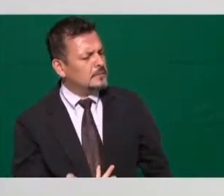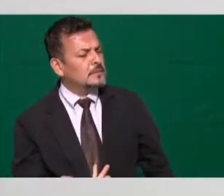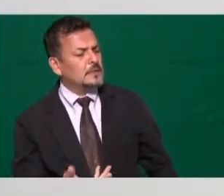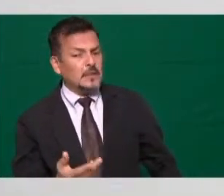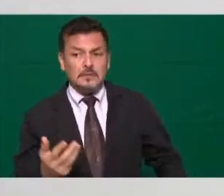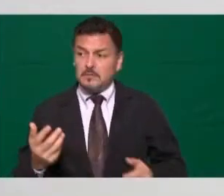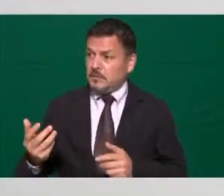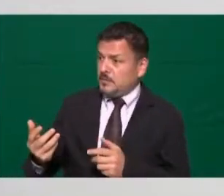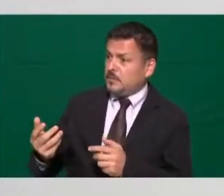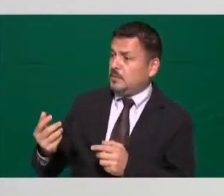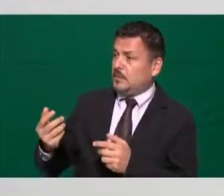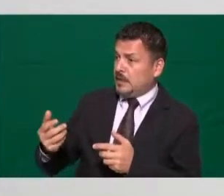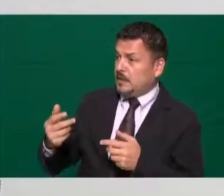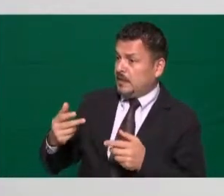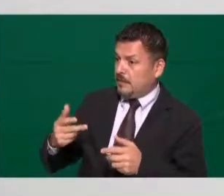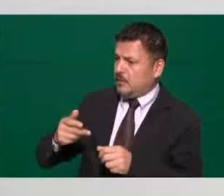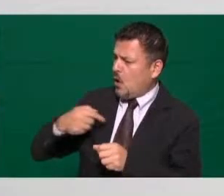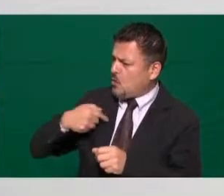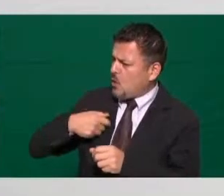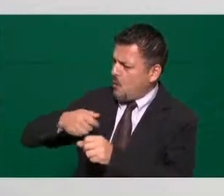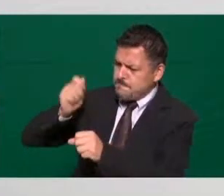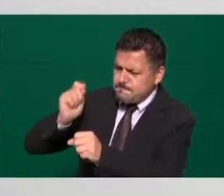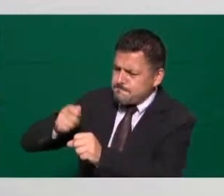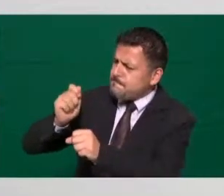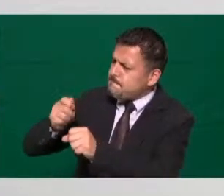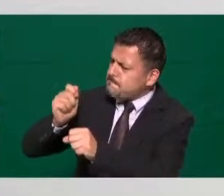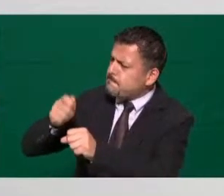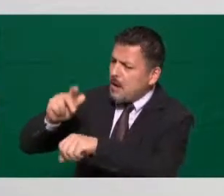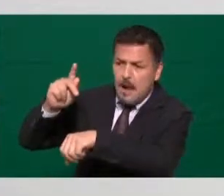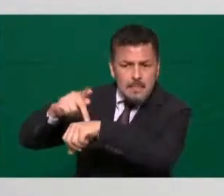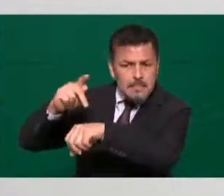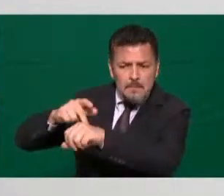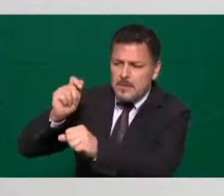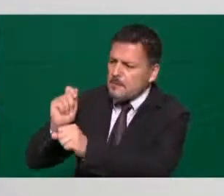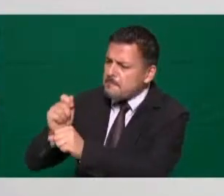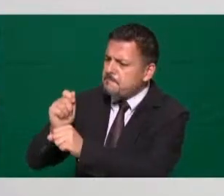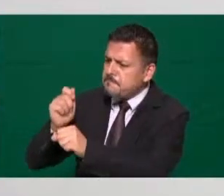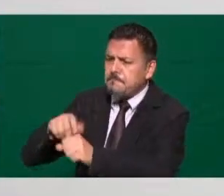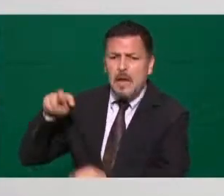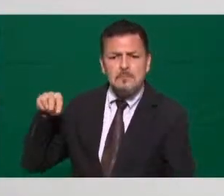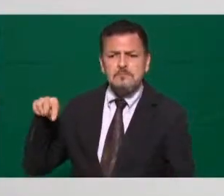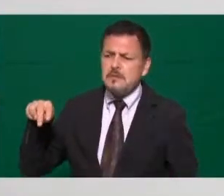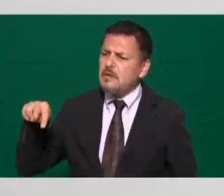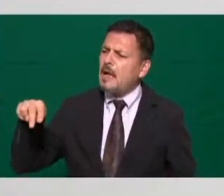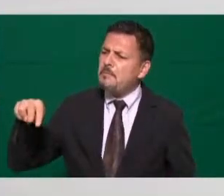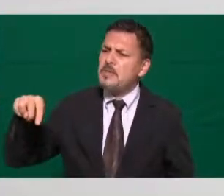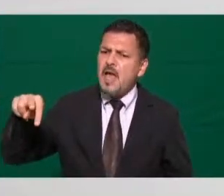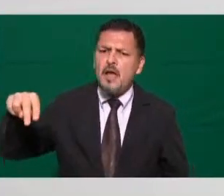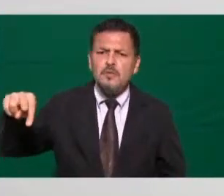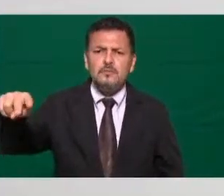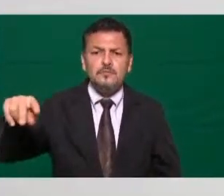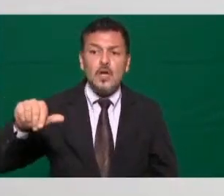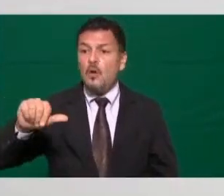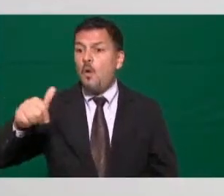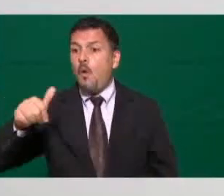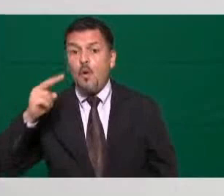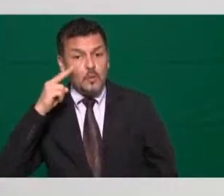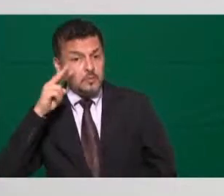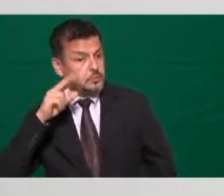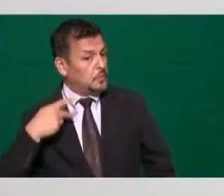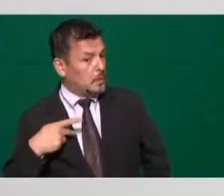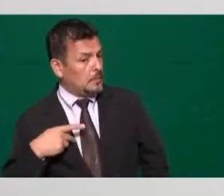Y le contestó labrando una piedra. El caminante siguió su marcha y volvió a encontrarse a otra persona